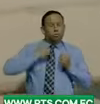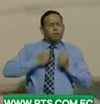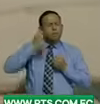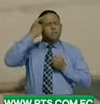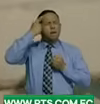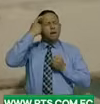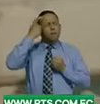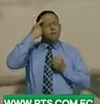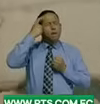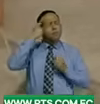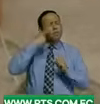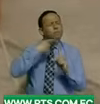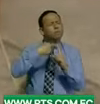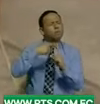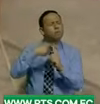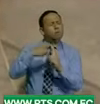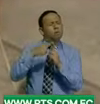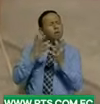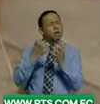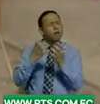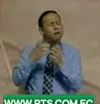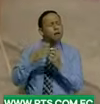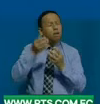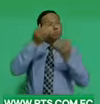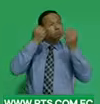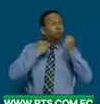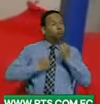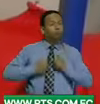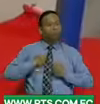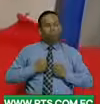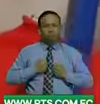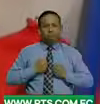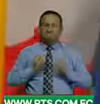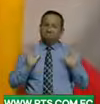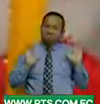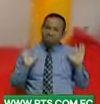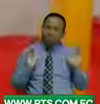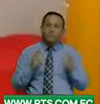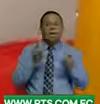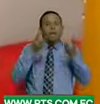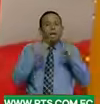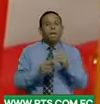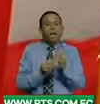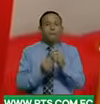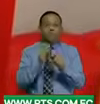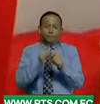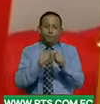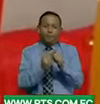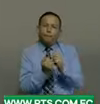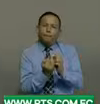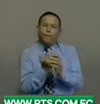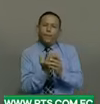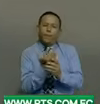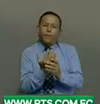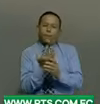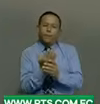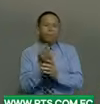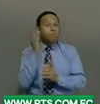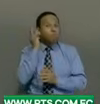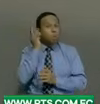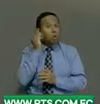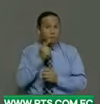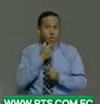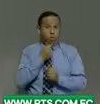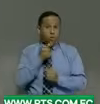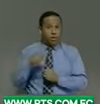pensando todas las cosas maravillosas que desea con este baño. El uso de las velas es una cábala que atrae sobre todo a las mujeres.